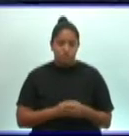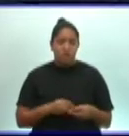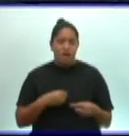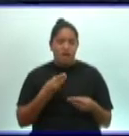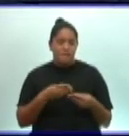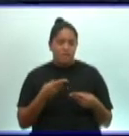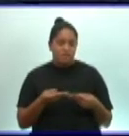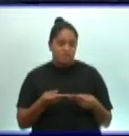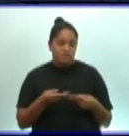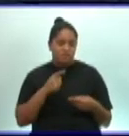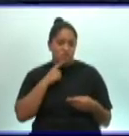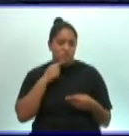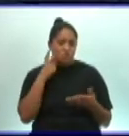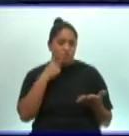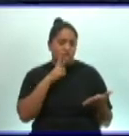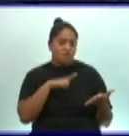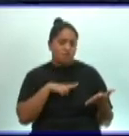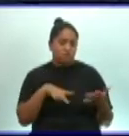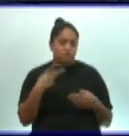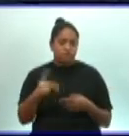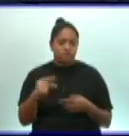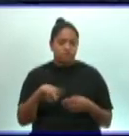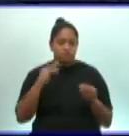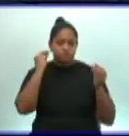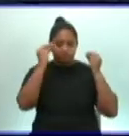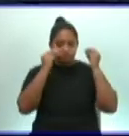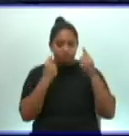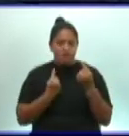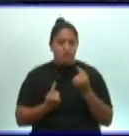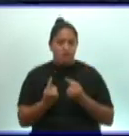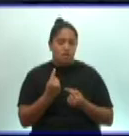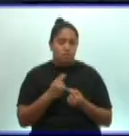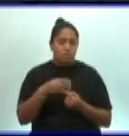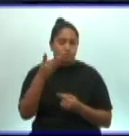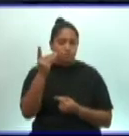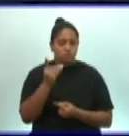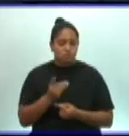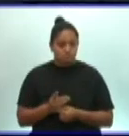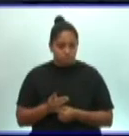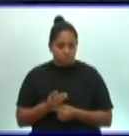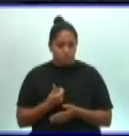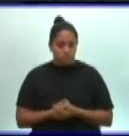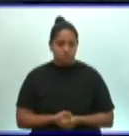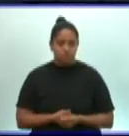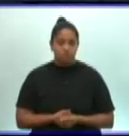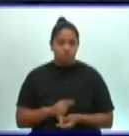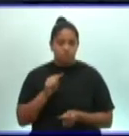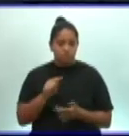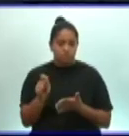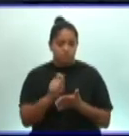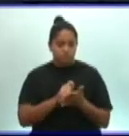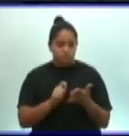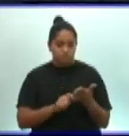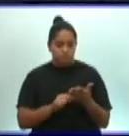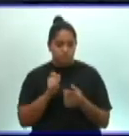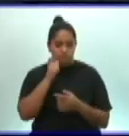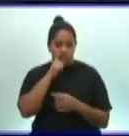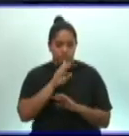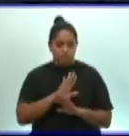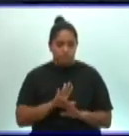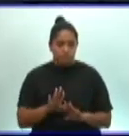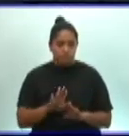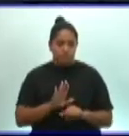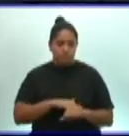el ejercicio, vamos analizando algunos de sus datos, tanto cualitativos como cuantitativos. Ya ustedes pueden ir tomando nota, aunque al final, después de la